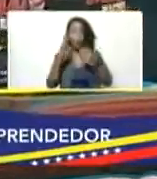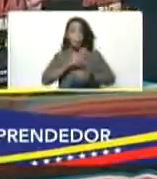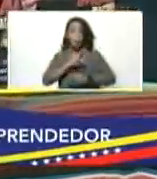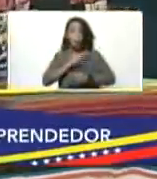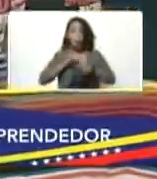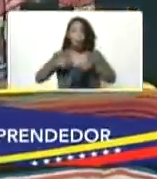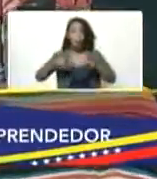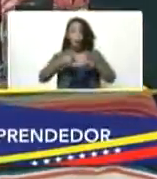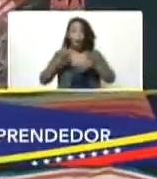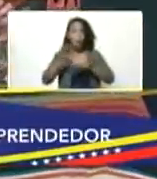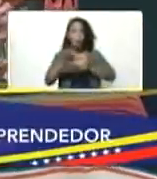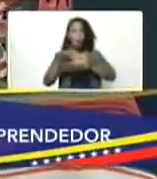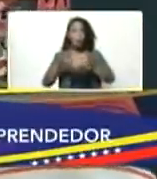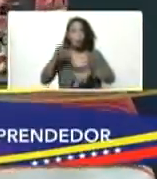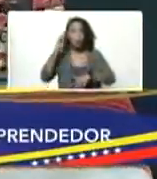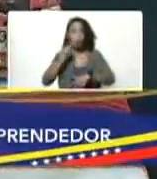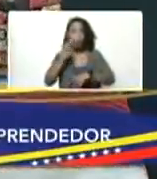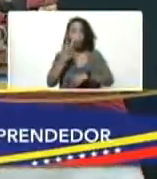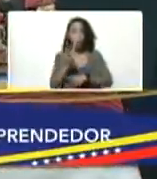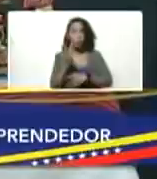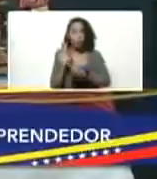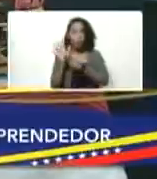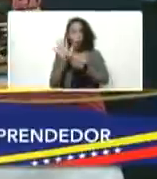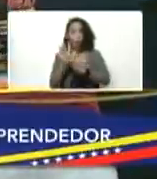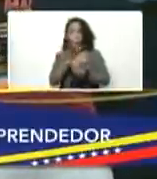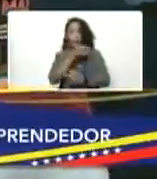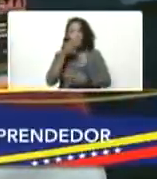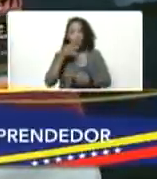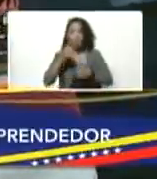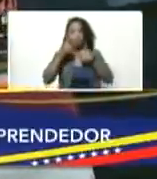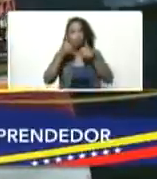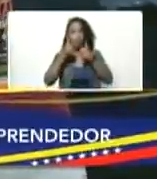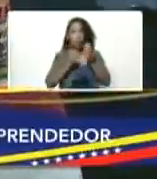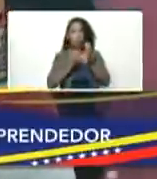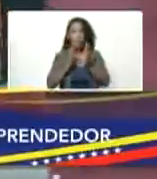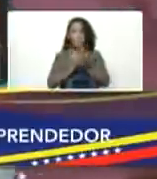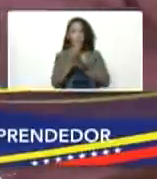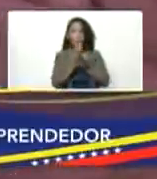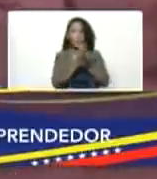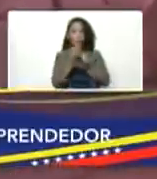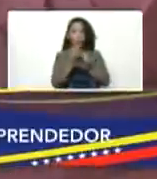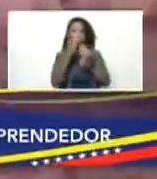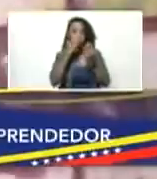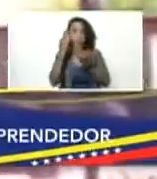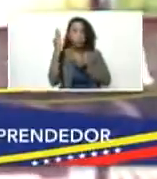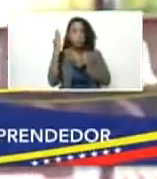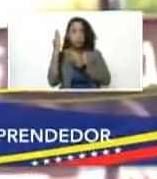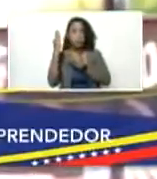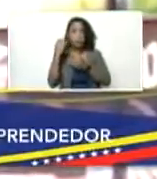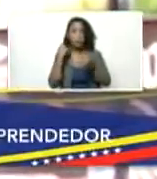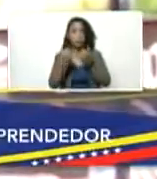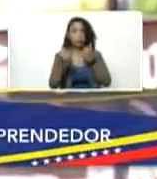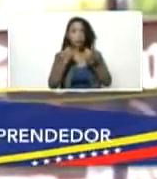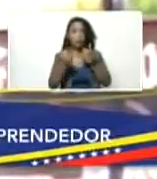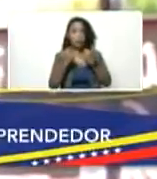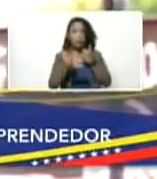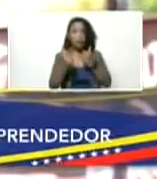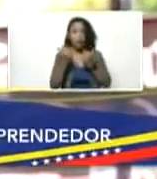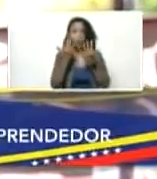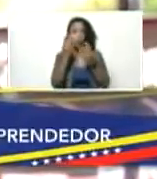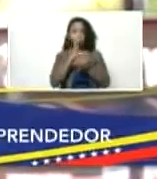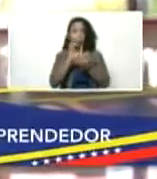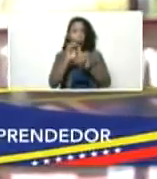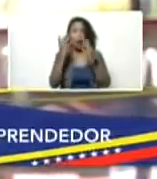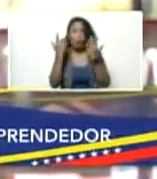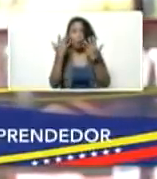espacio en el municipio de Sucre. Son dos ejemplos exitosos del emprendimiento. Pero como cerveza ellos hay miles artesanal. Por todo el territorio. ¿Ah?